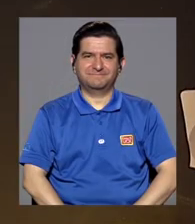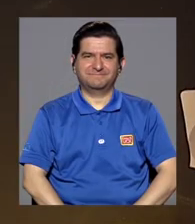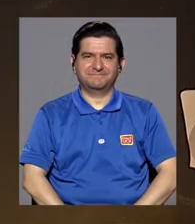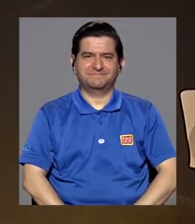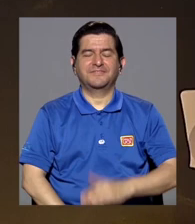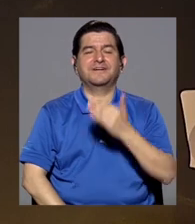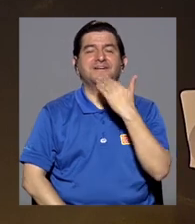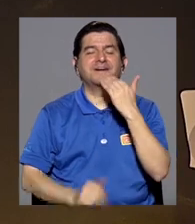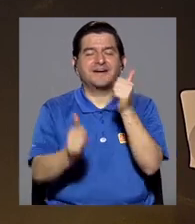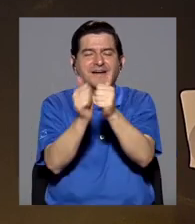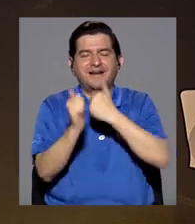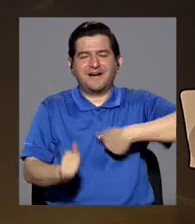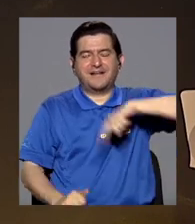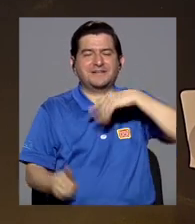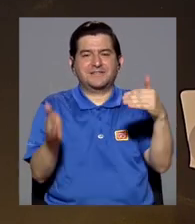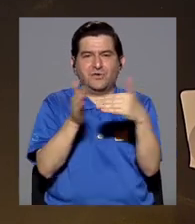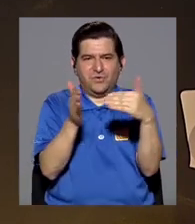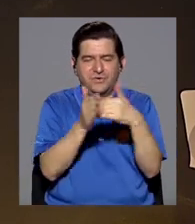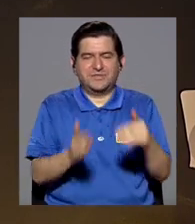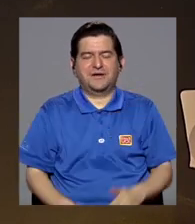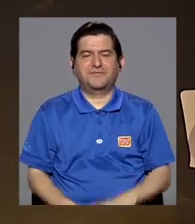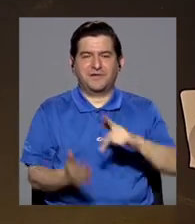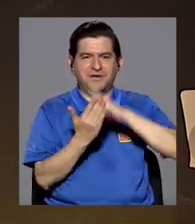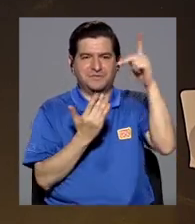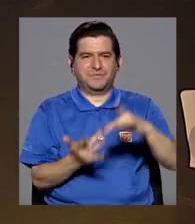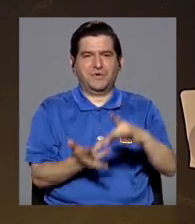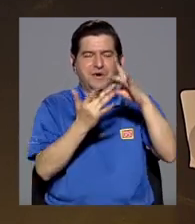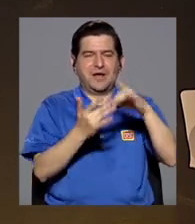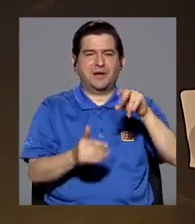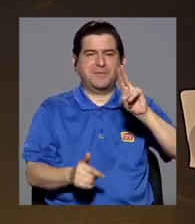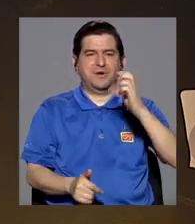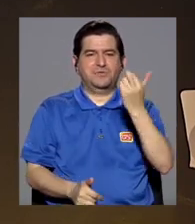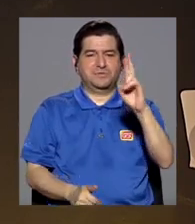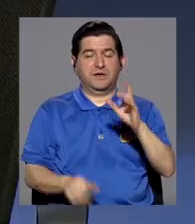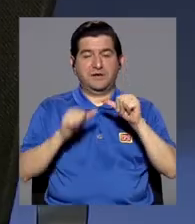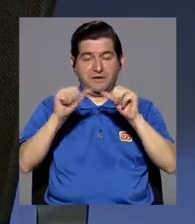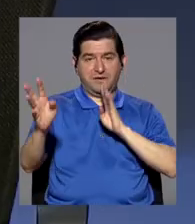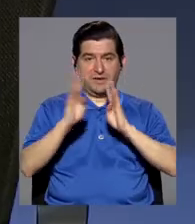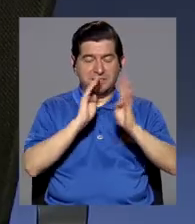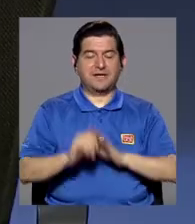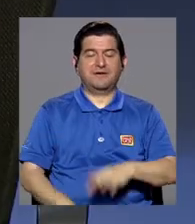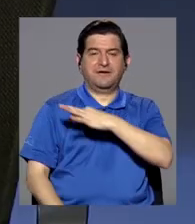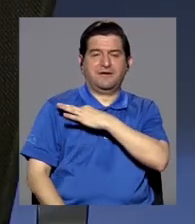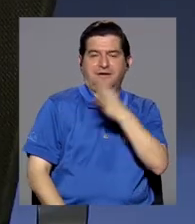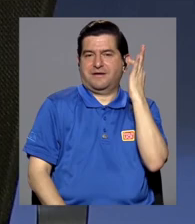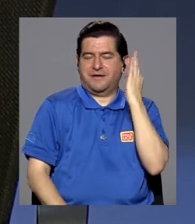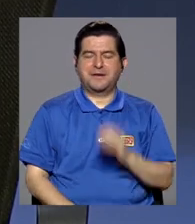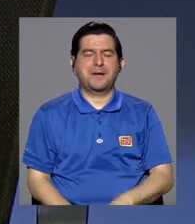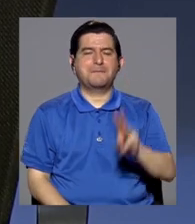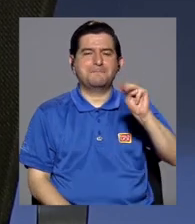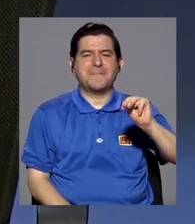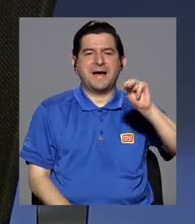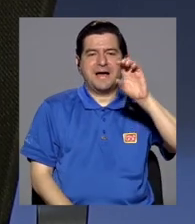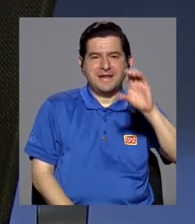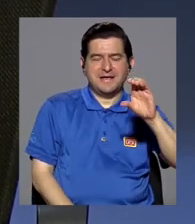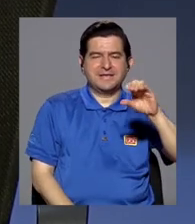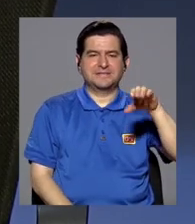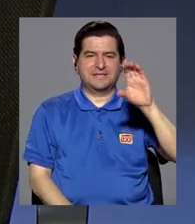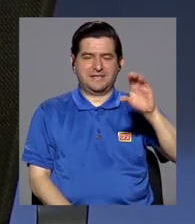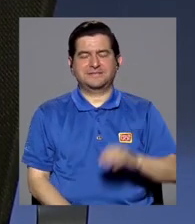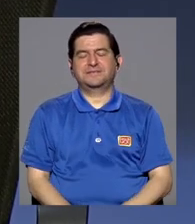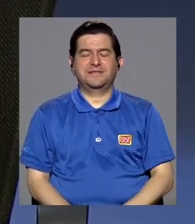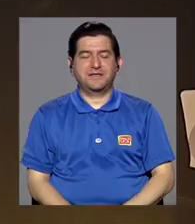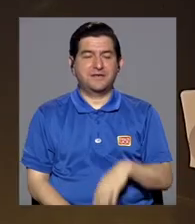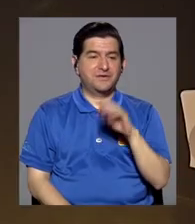gracias por acompañarnos en una edición más de especial les useres continuamos conversando con nuestra invitada de hoy maricris castillo sobre el arte terapia